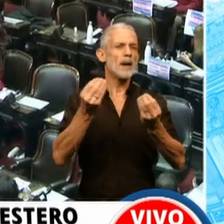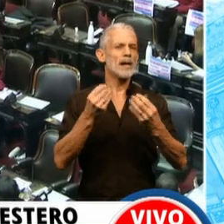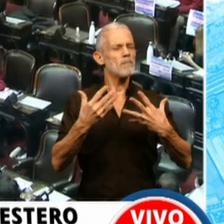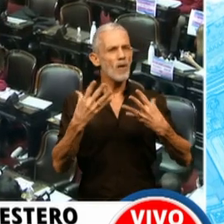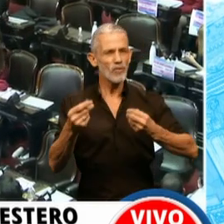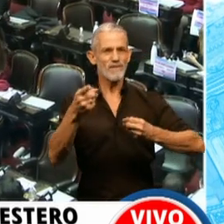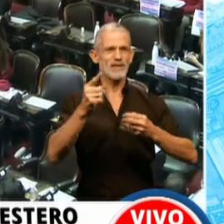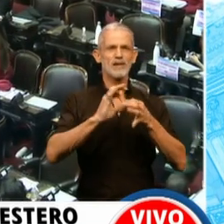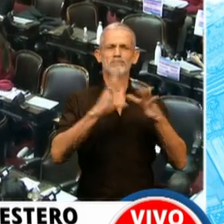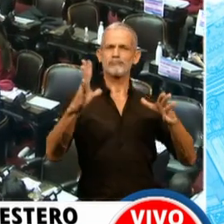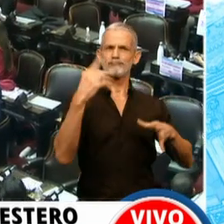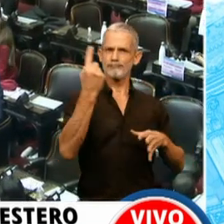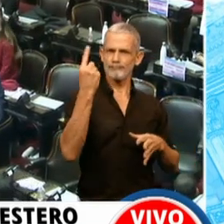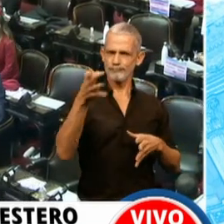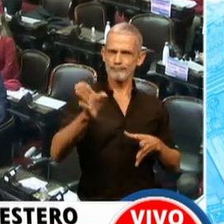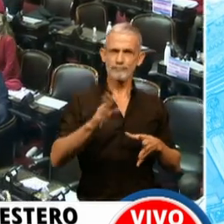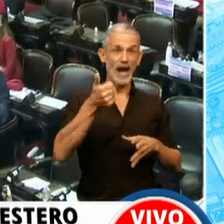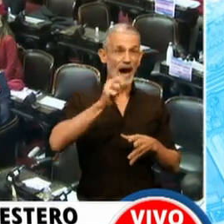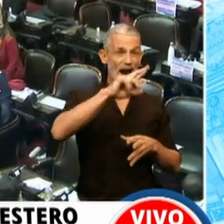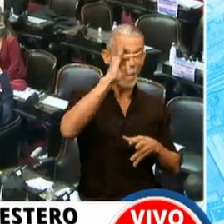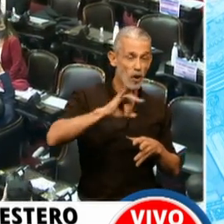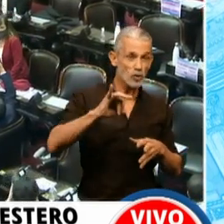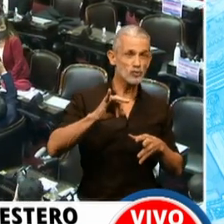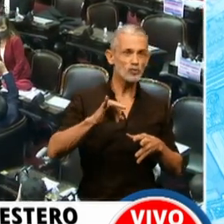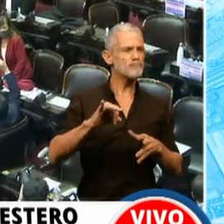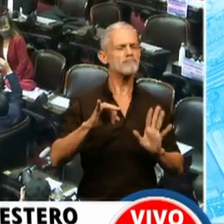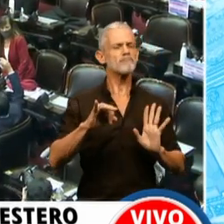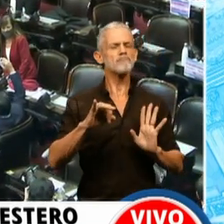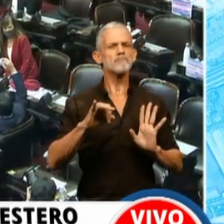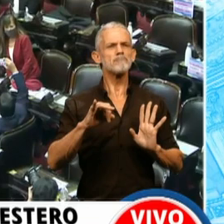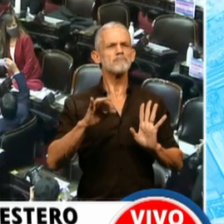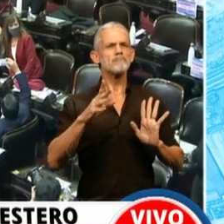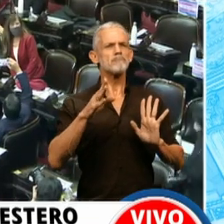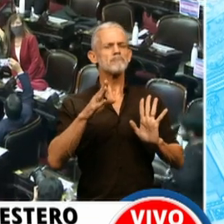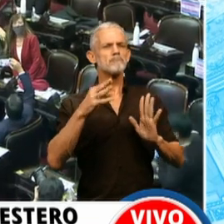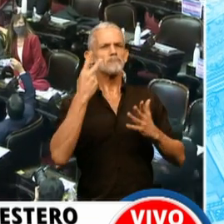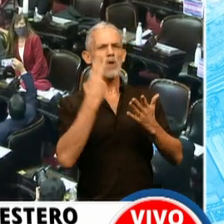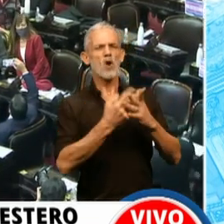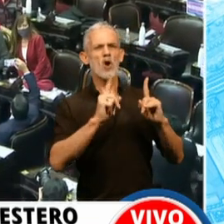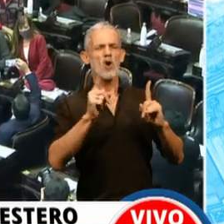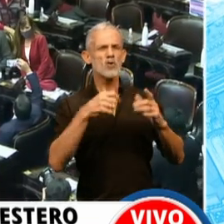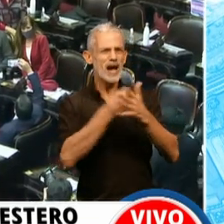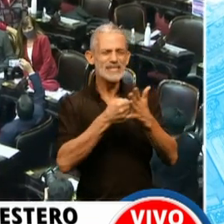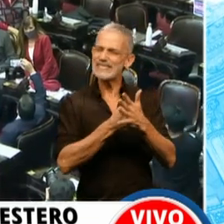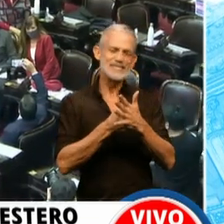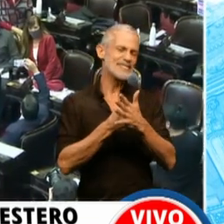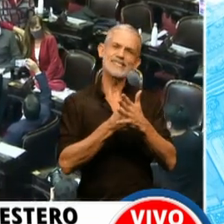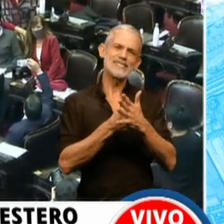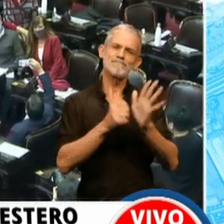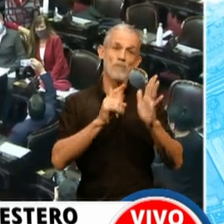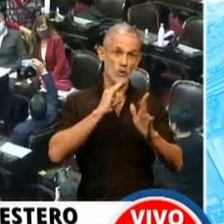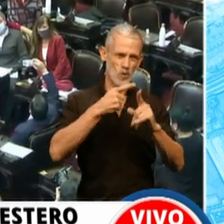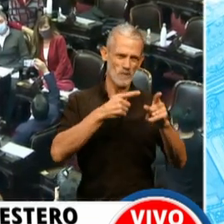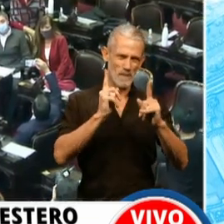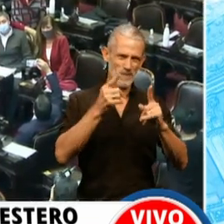la autonomía araos no se conoce a esta lucha y se